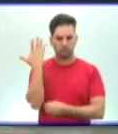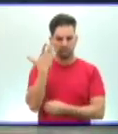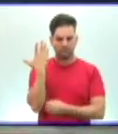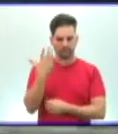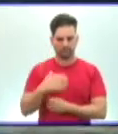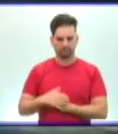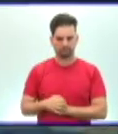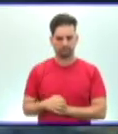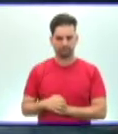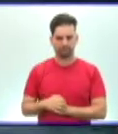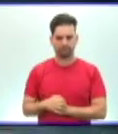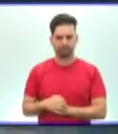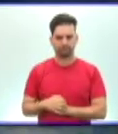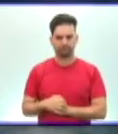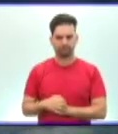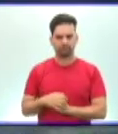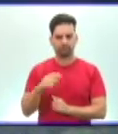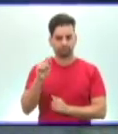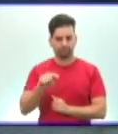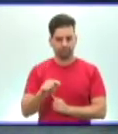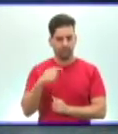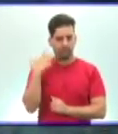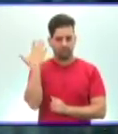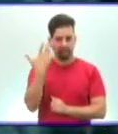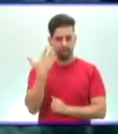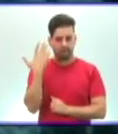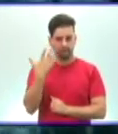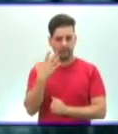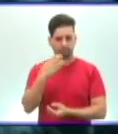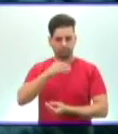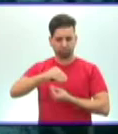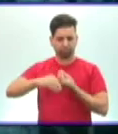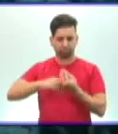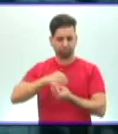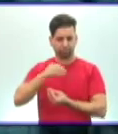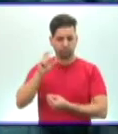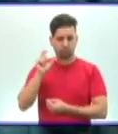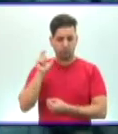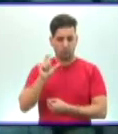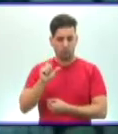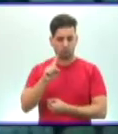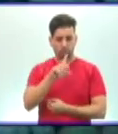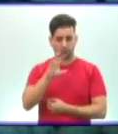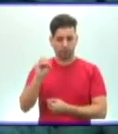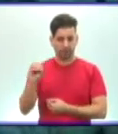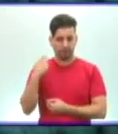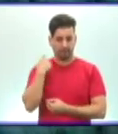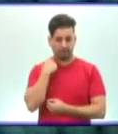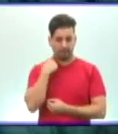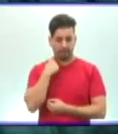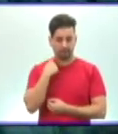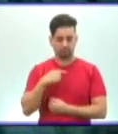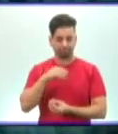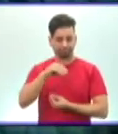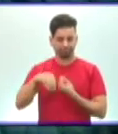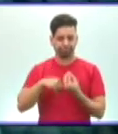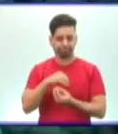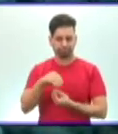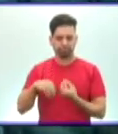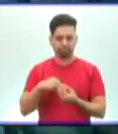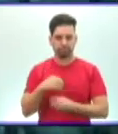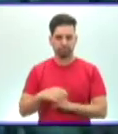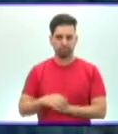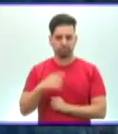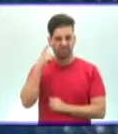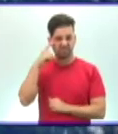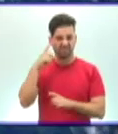del planeta ha cambiado más en los últimos 100 años que en los 1000 anteriores. Lejos de ser una curiosidad científica, es un fenómeno global que amenaza